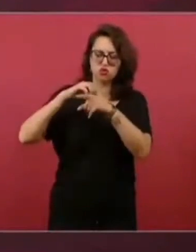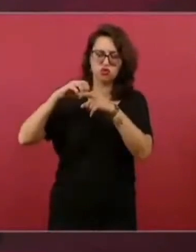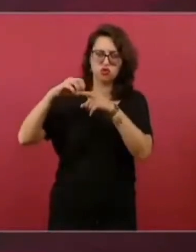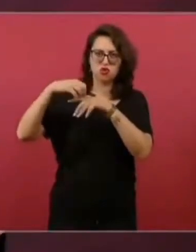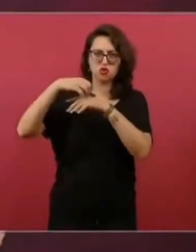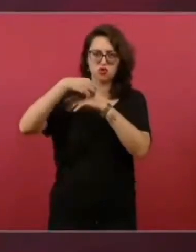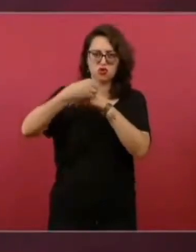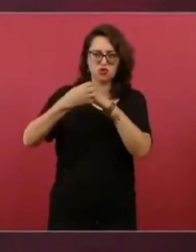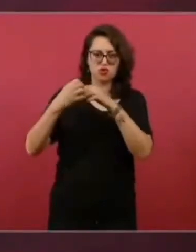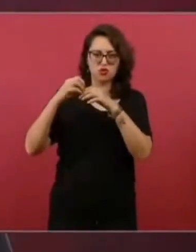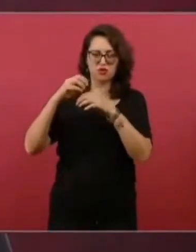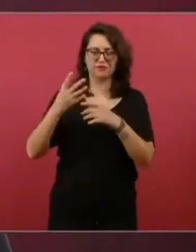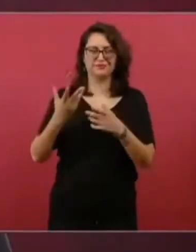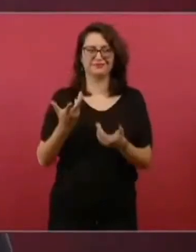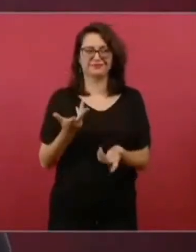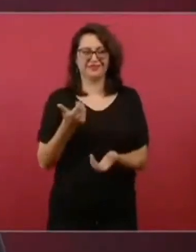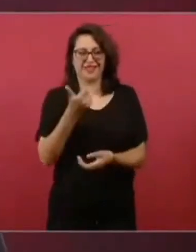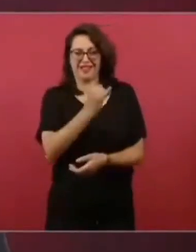son